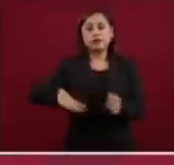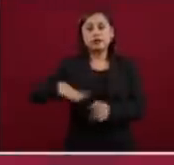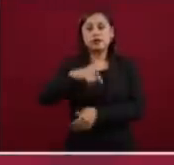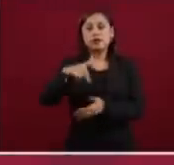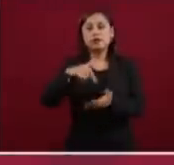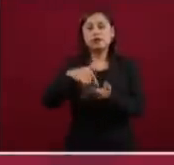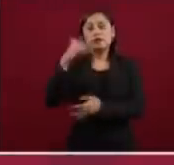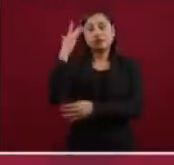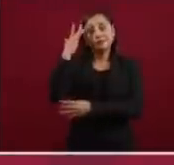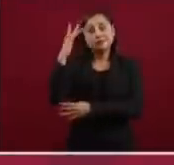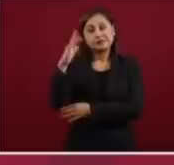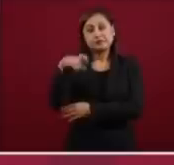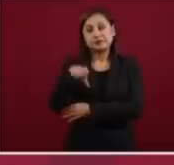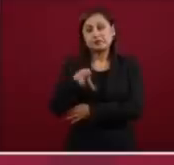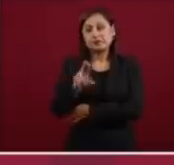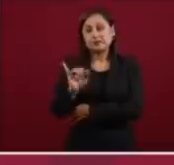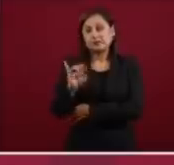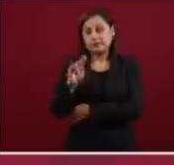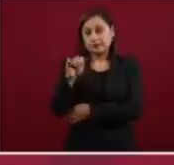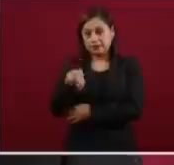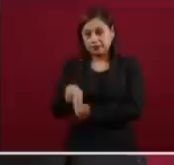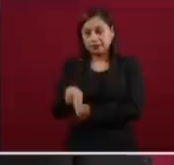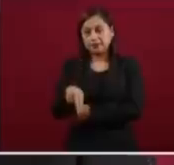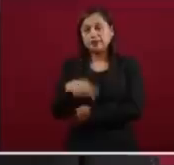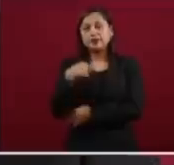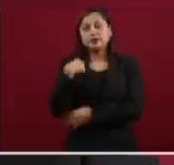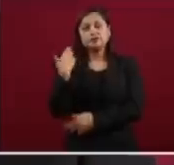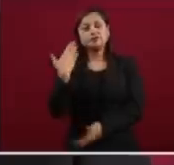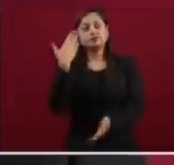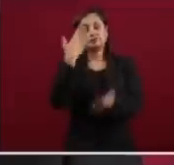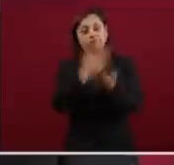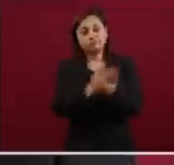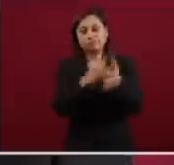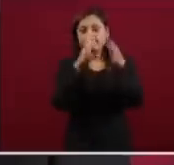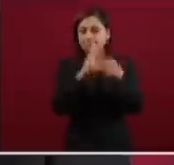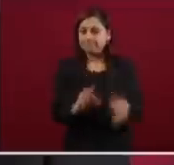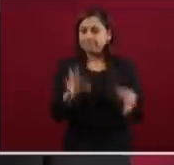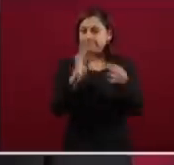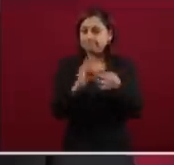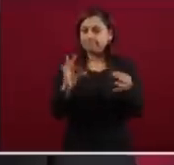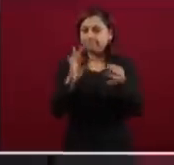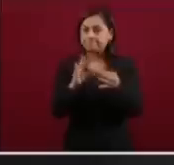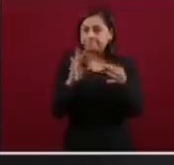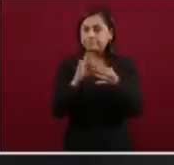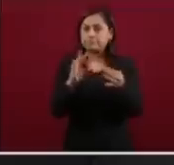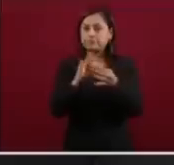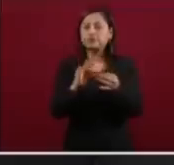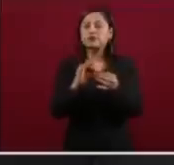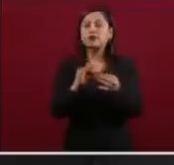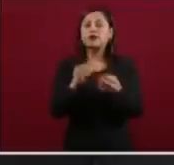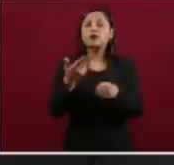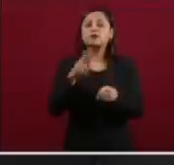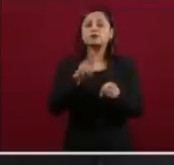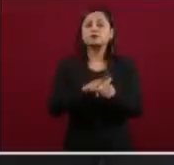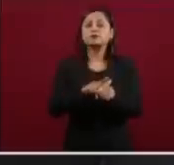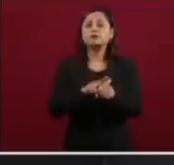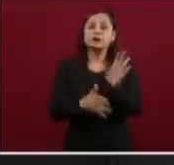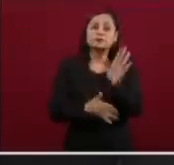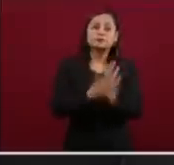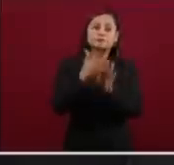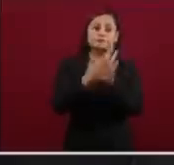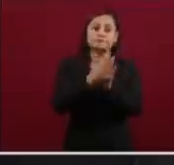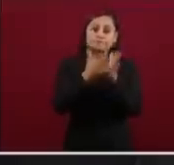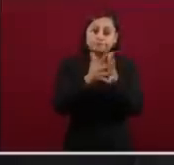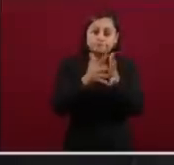y fui a decirles que se va a ampliar el hospital de san